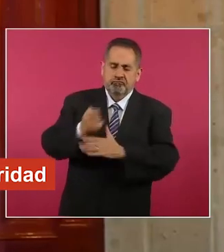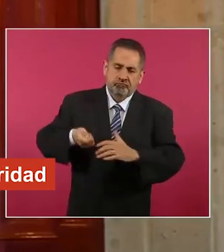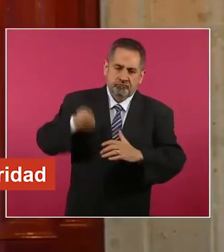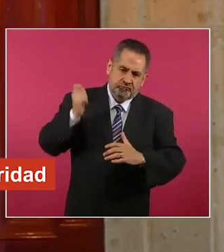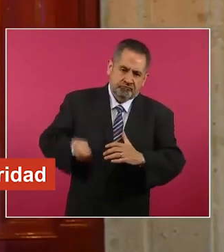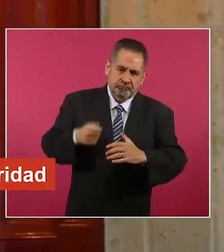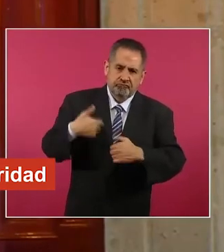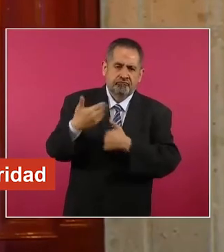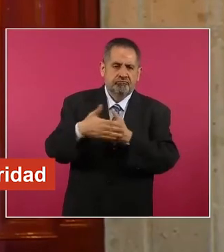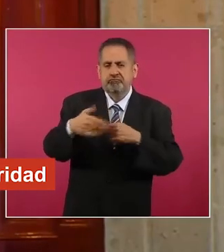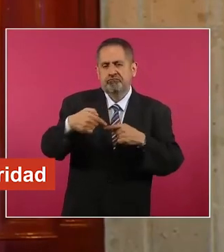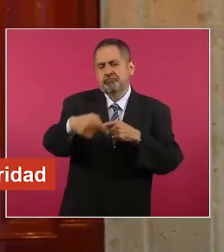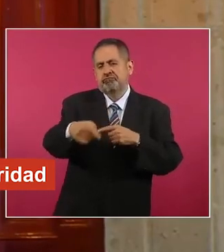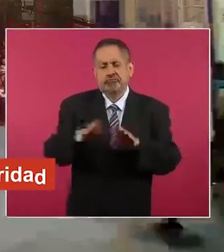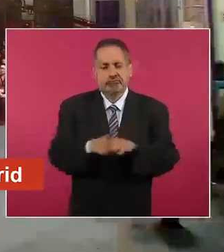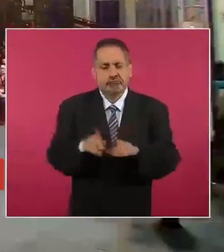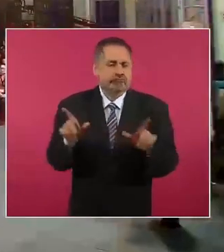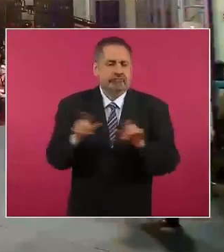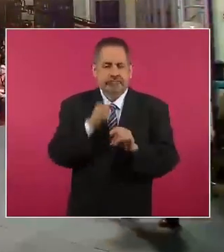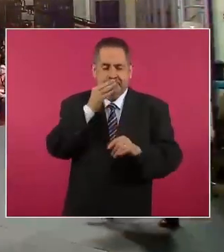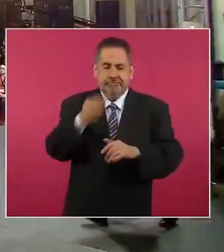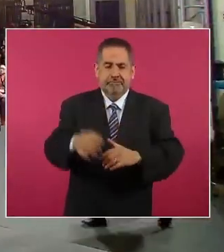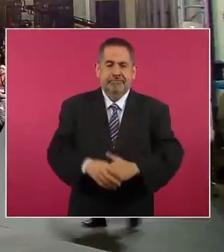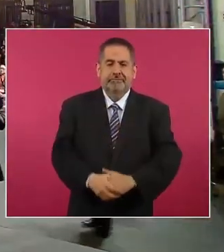sentencias condenatorias. Sería cuanto.